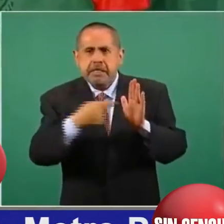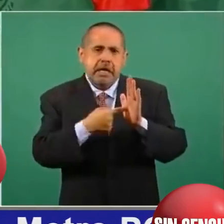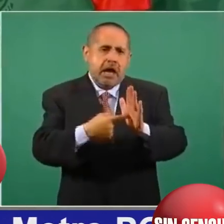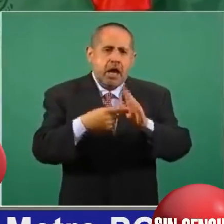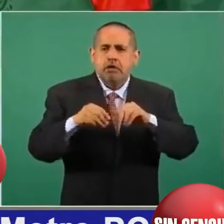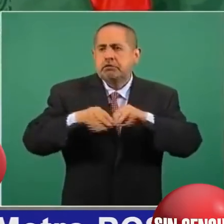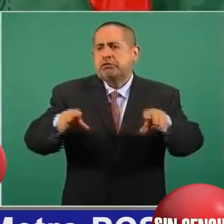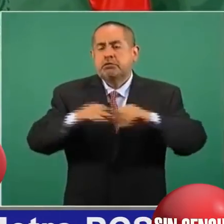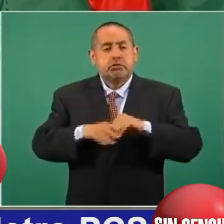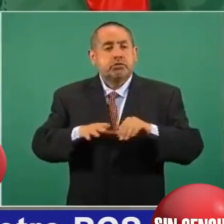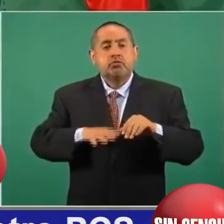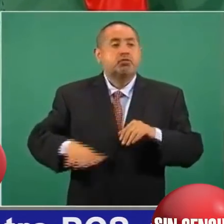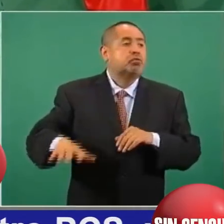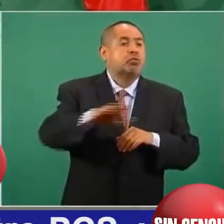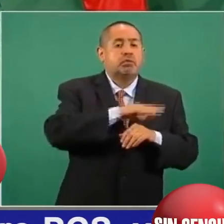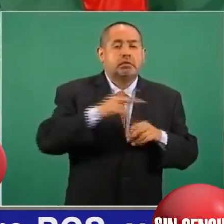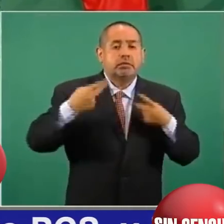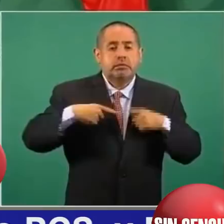a todo el pueblo,